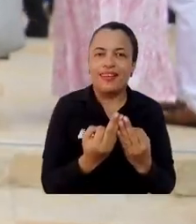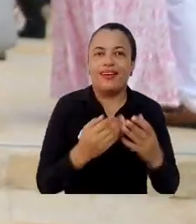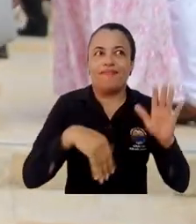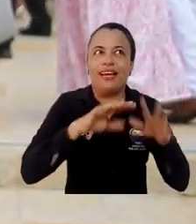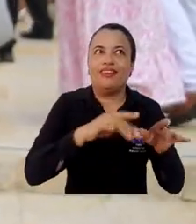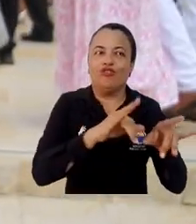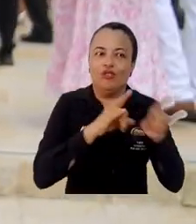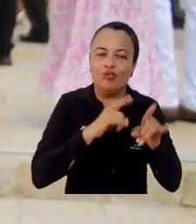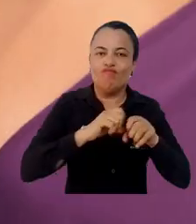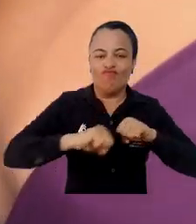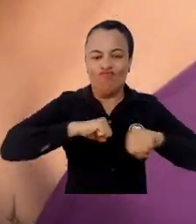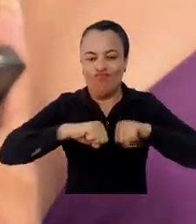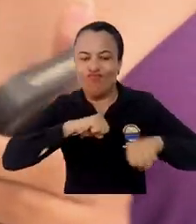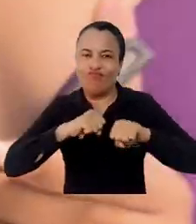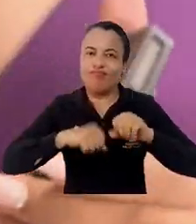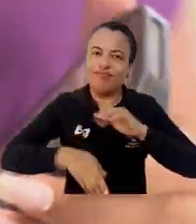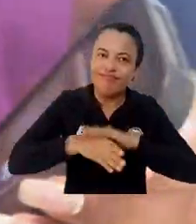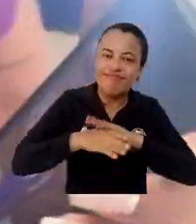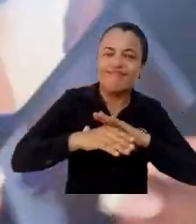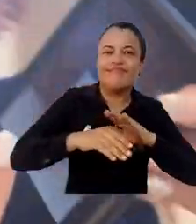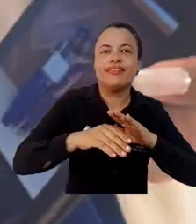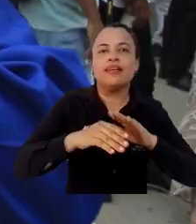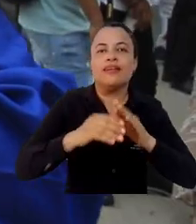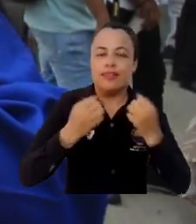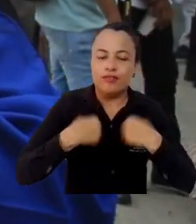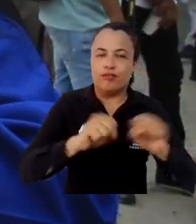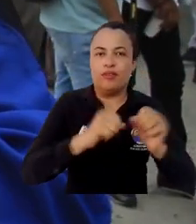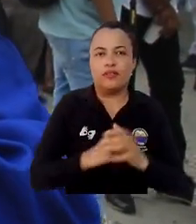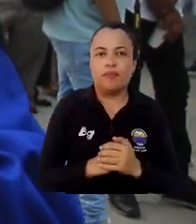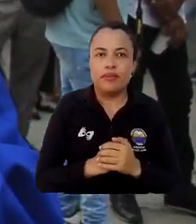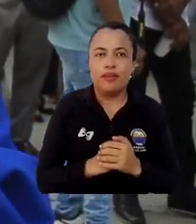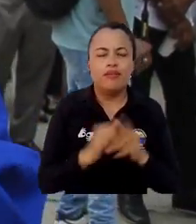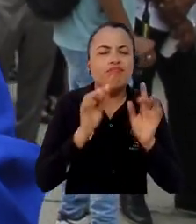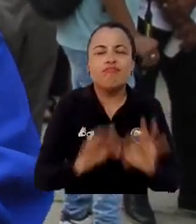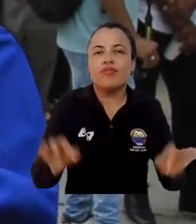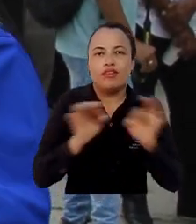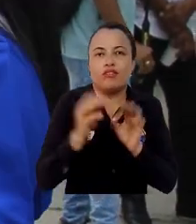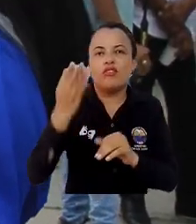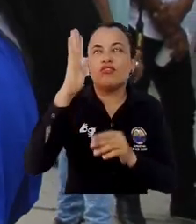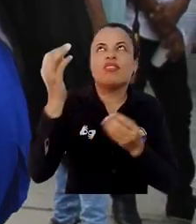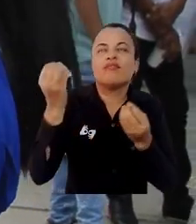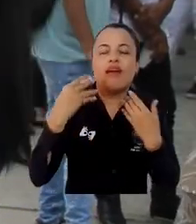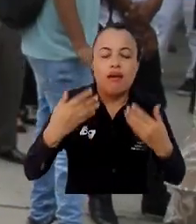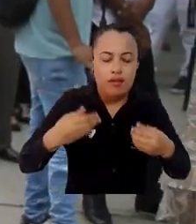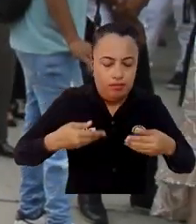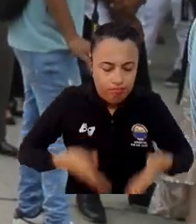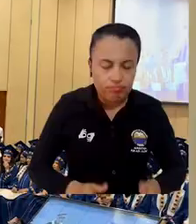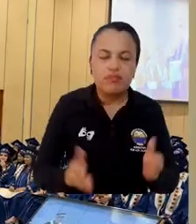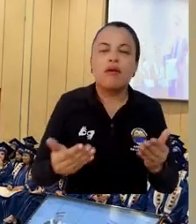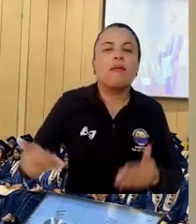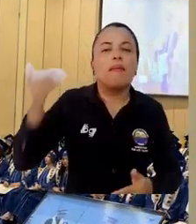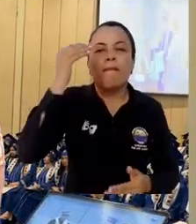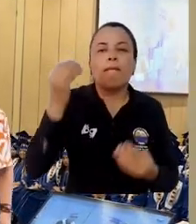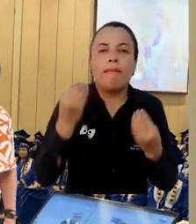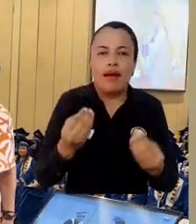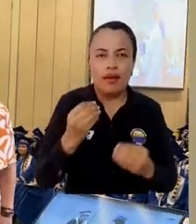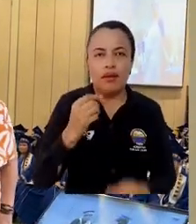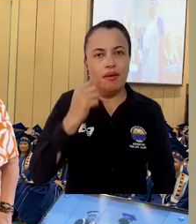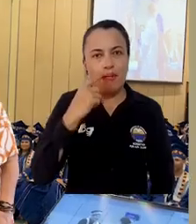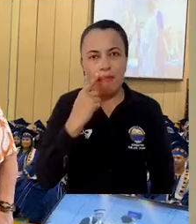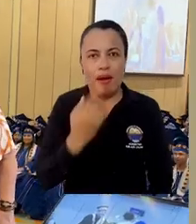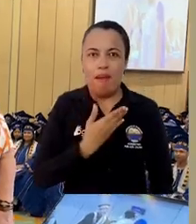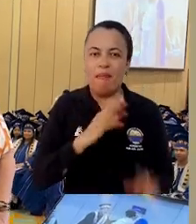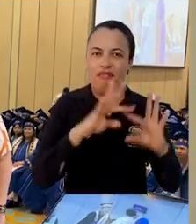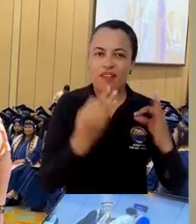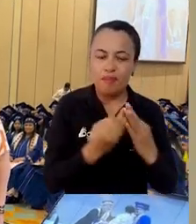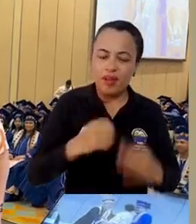La familia es el motor que los impulsa a salir adelante. Ante todo, el propósito que Dios me trajo al mundo es hacer orgullosa a